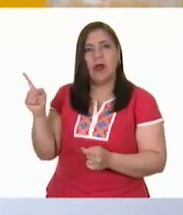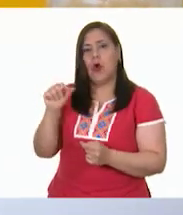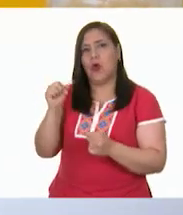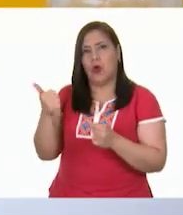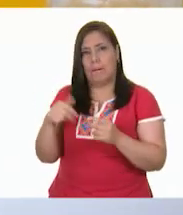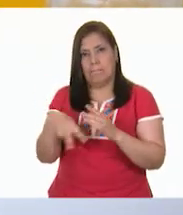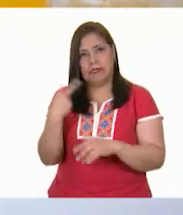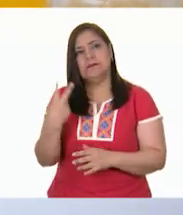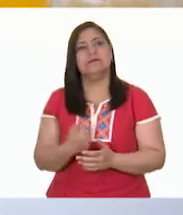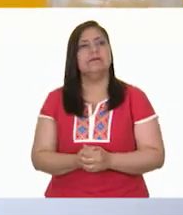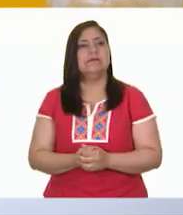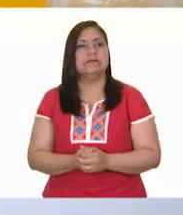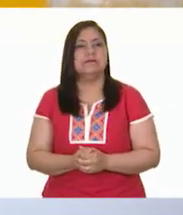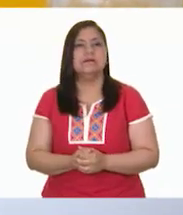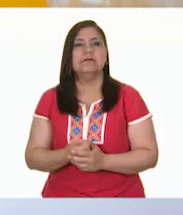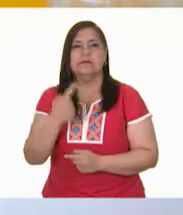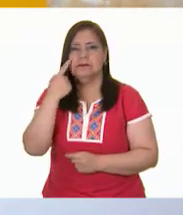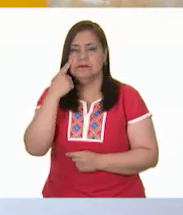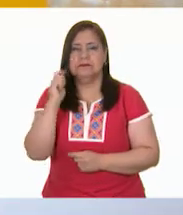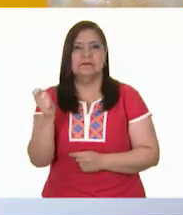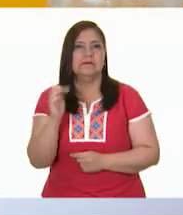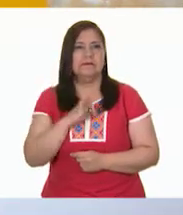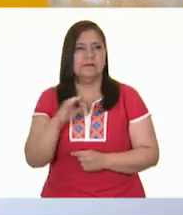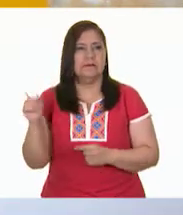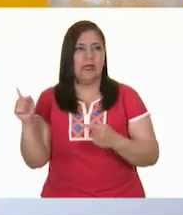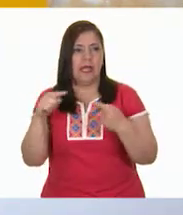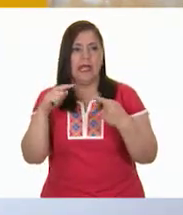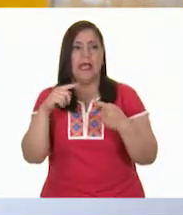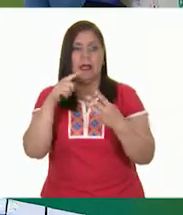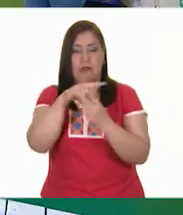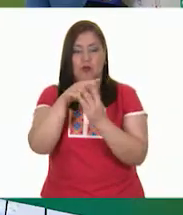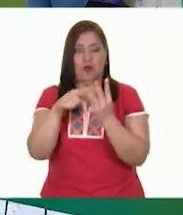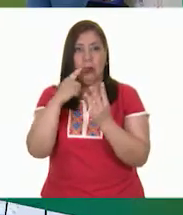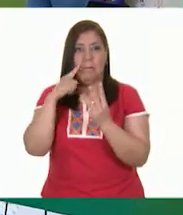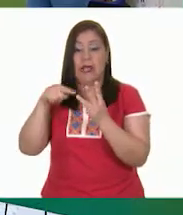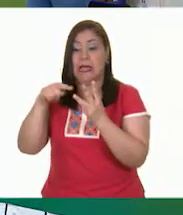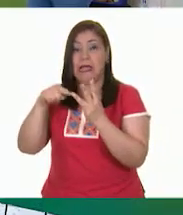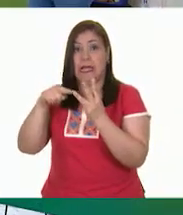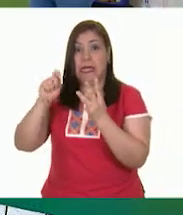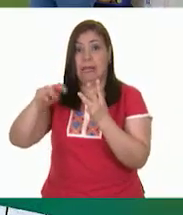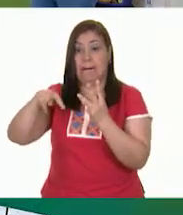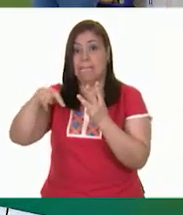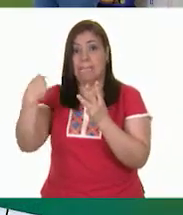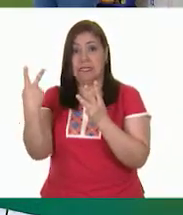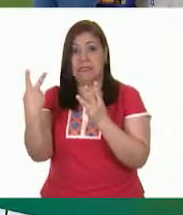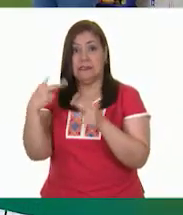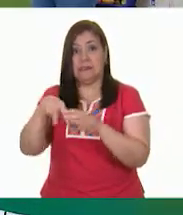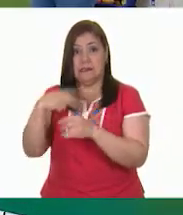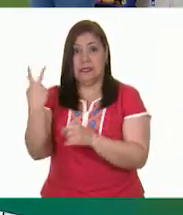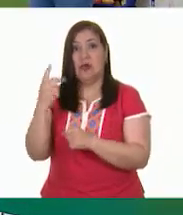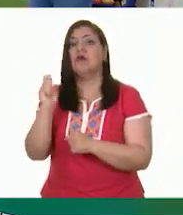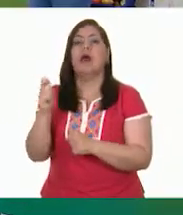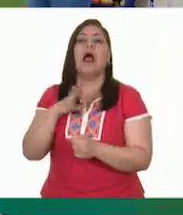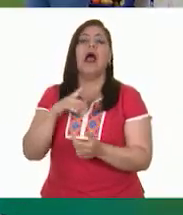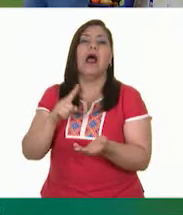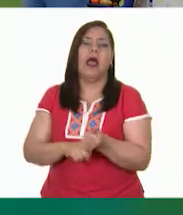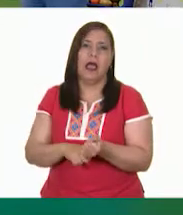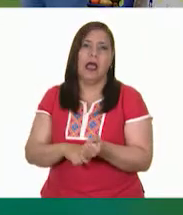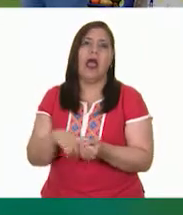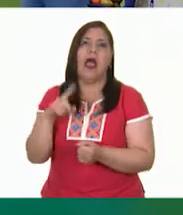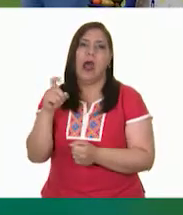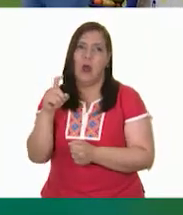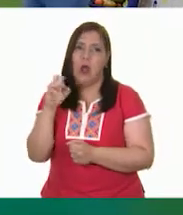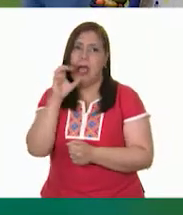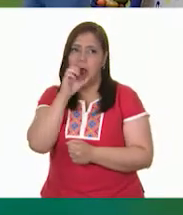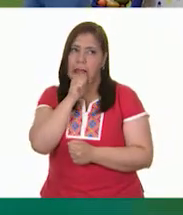bien. Vas a colocar, Mariana, por favor, el que está vacío encima del que está con el agua caliente.